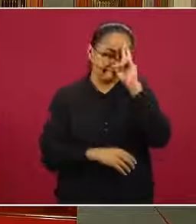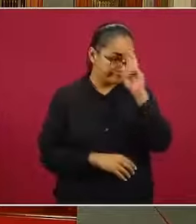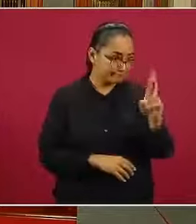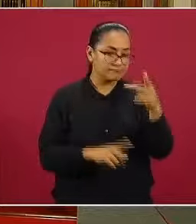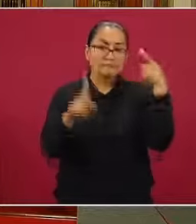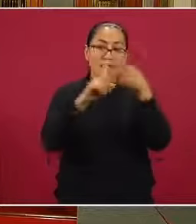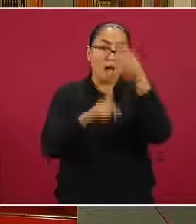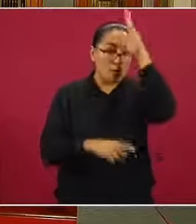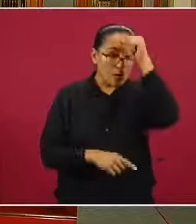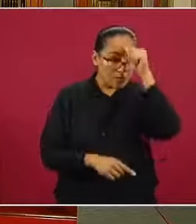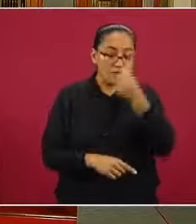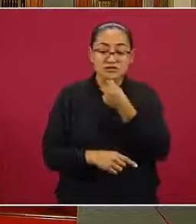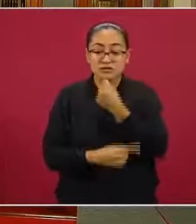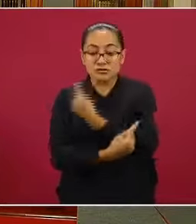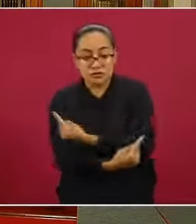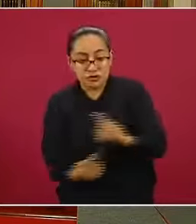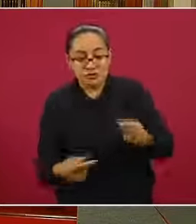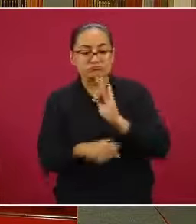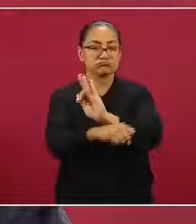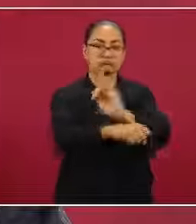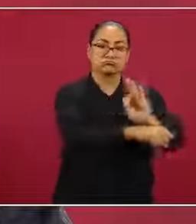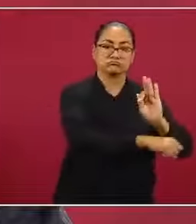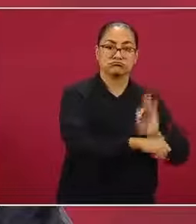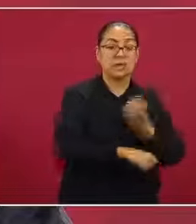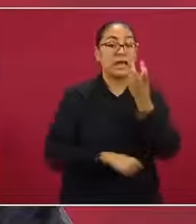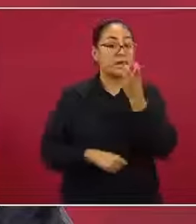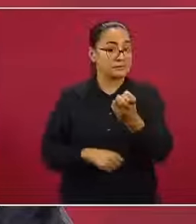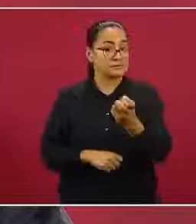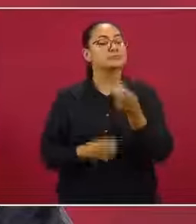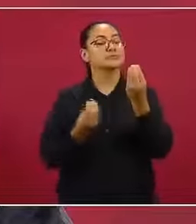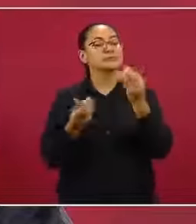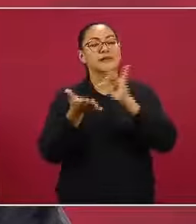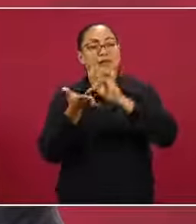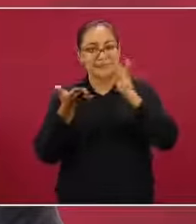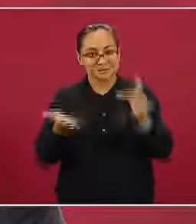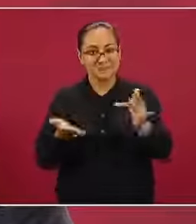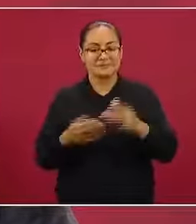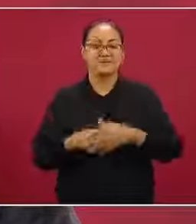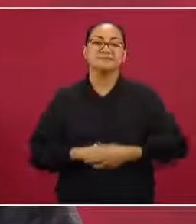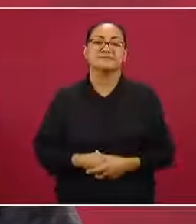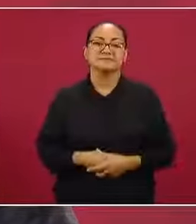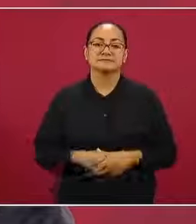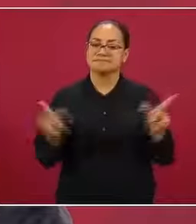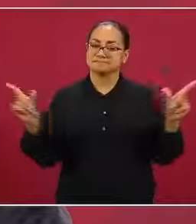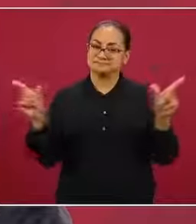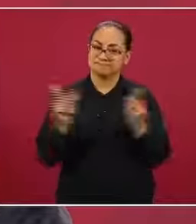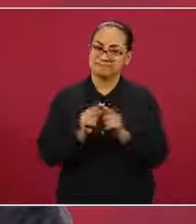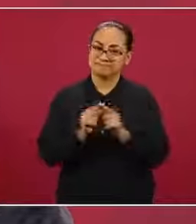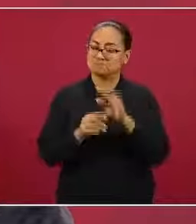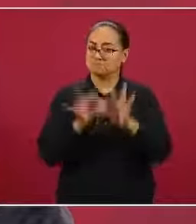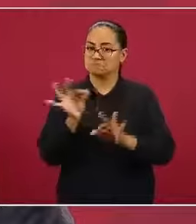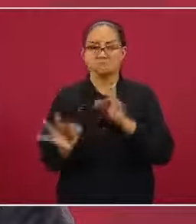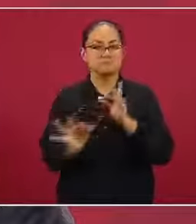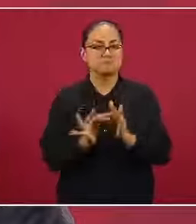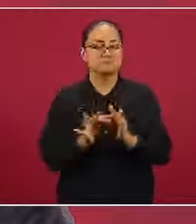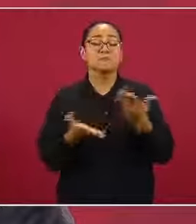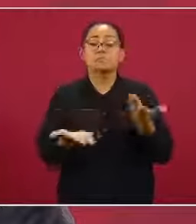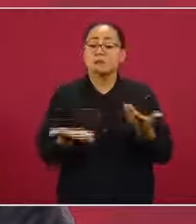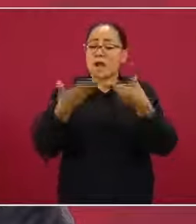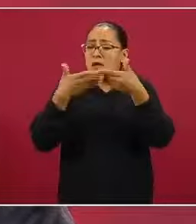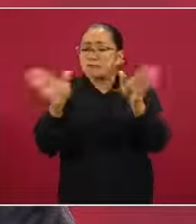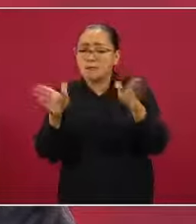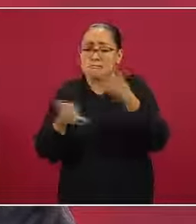como usted lo ha señalado. Muchas gracias. Aquí quisiera cerrar esto antes de hablar de las preguntas,